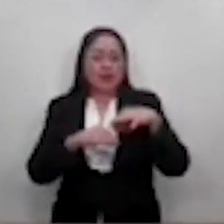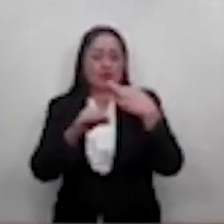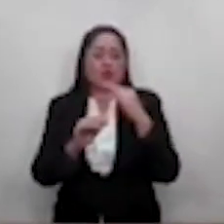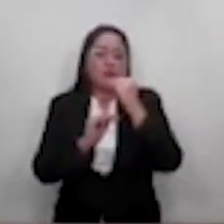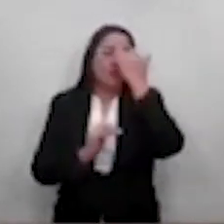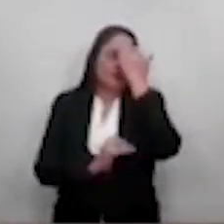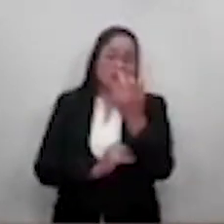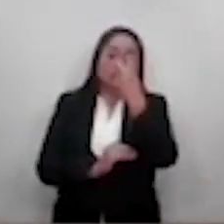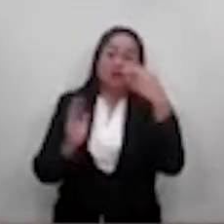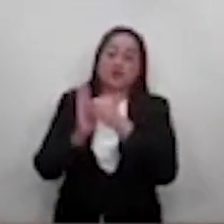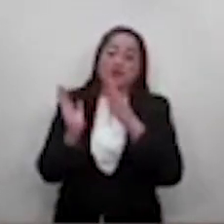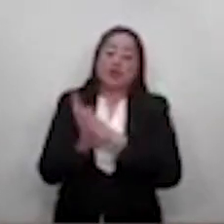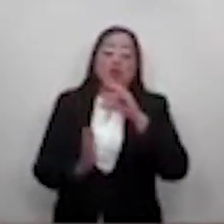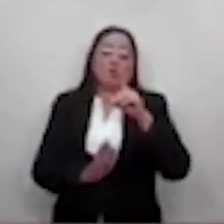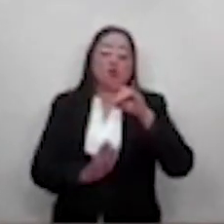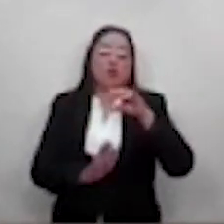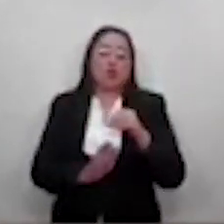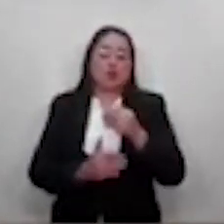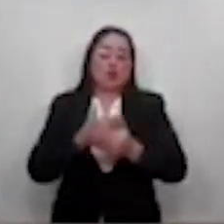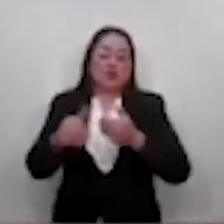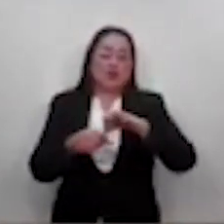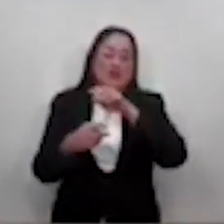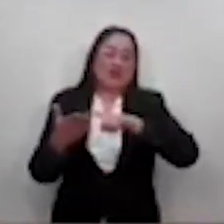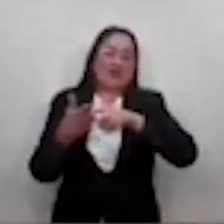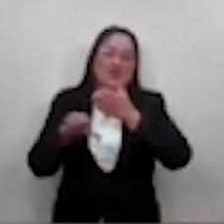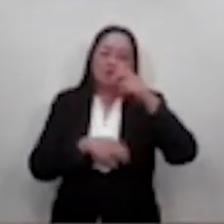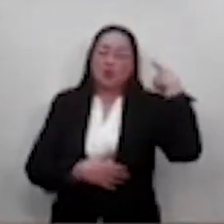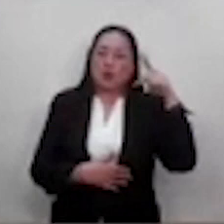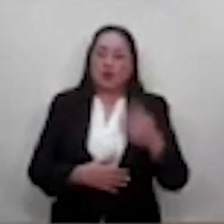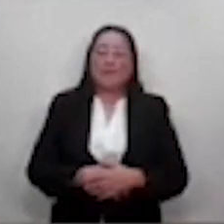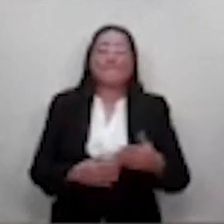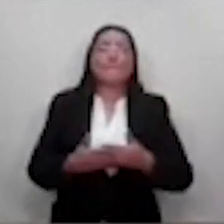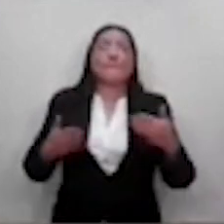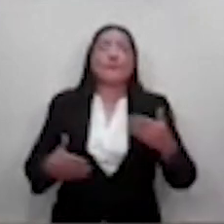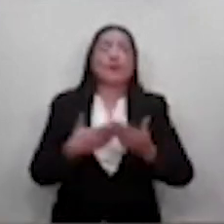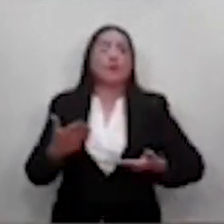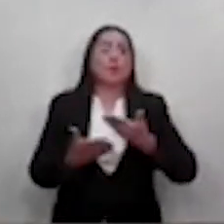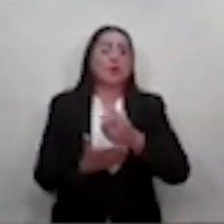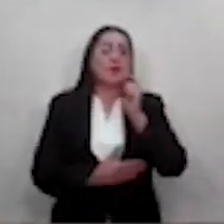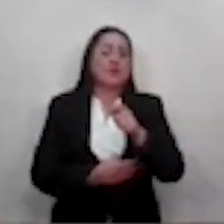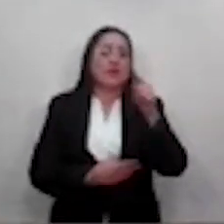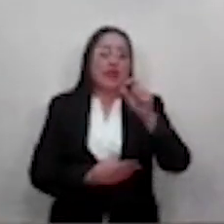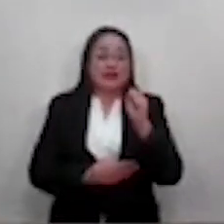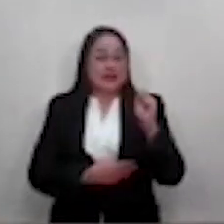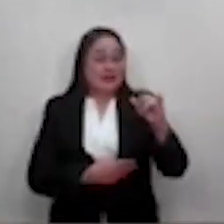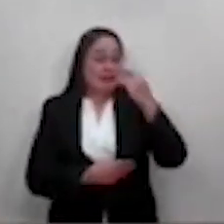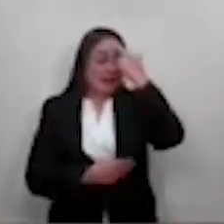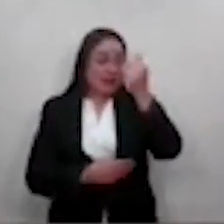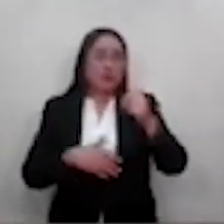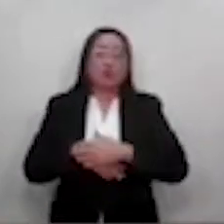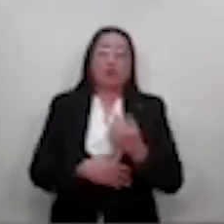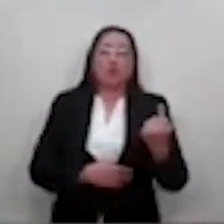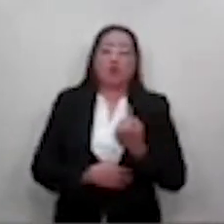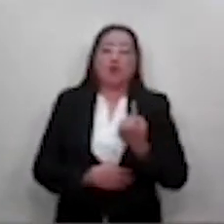de instituciones y procedimientos electorales de la citada entidad federativa en los proyectos se argumenta que les asiste la razón a las partes